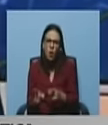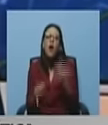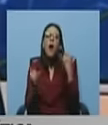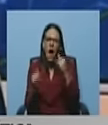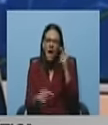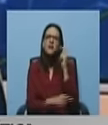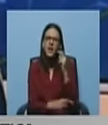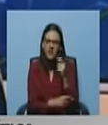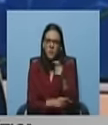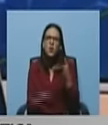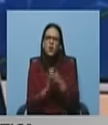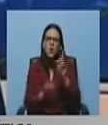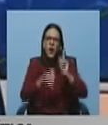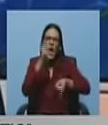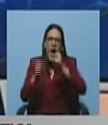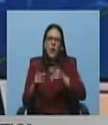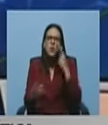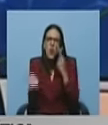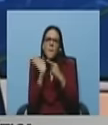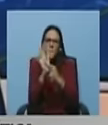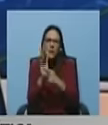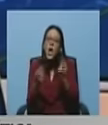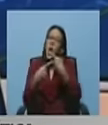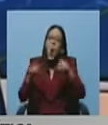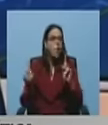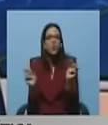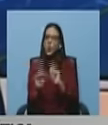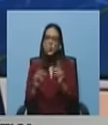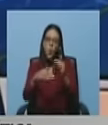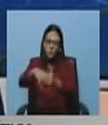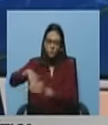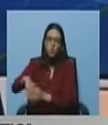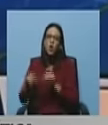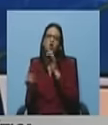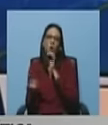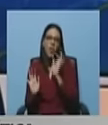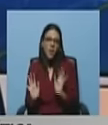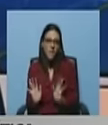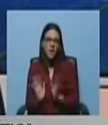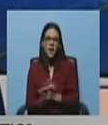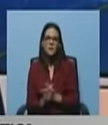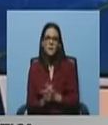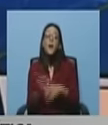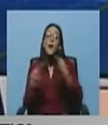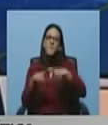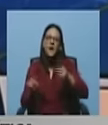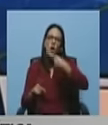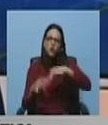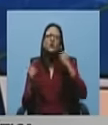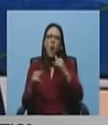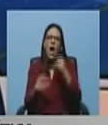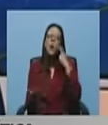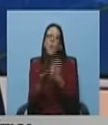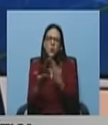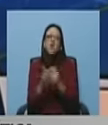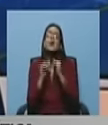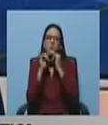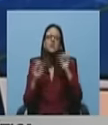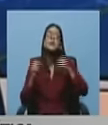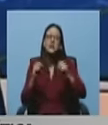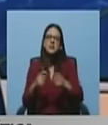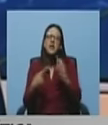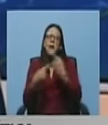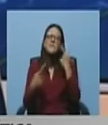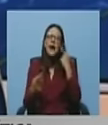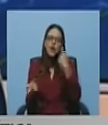testimonios de algunos de ellos que vamos a presentar, otros no los vamos a presentar aún, pero tenemos suficientes testimonios solo para